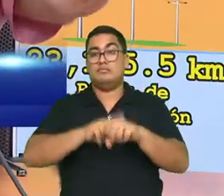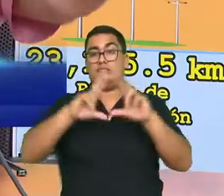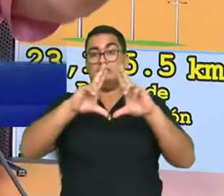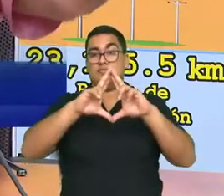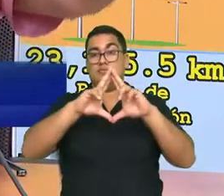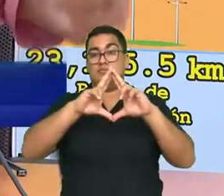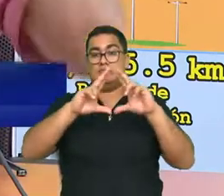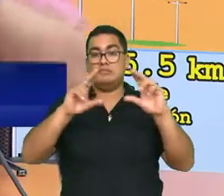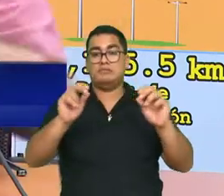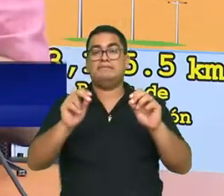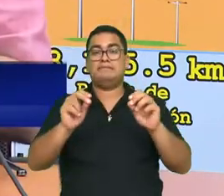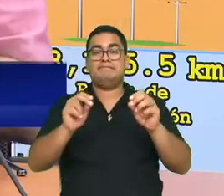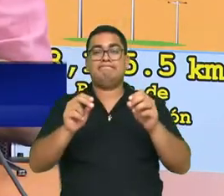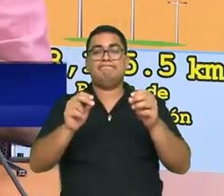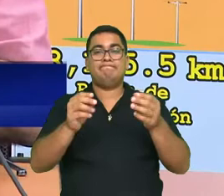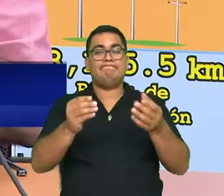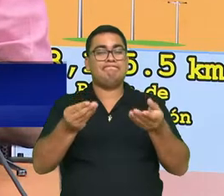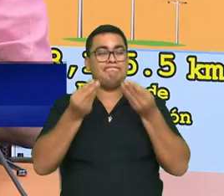y con